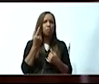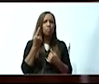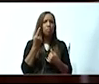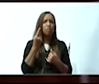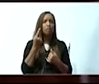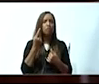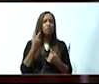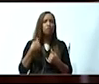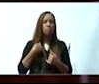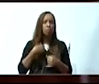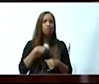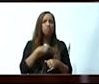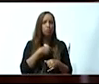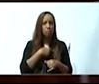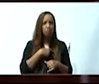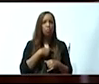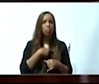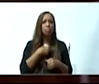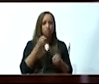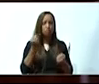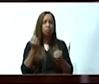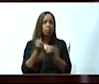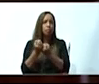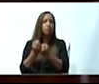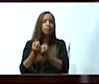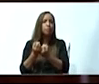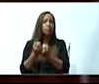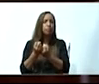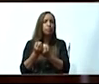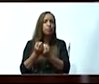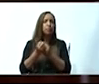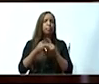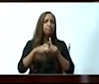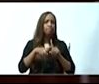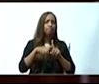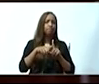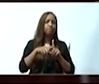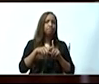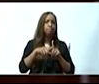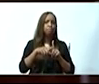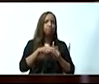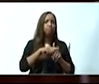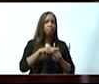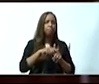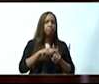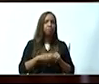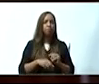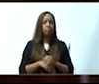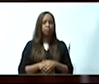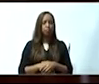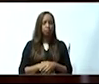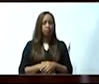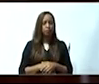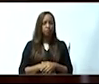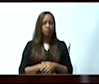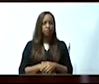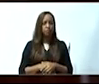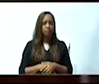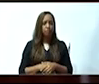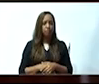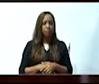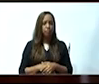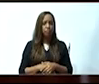llamadas alianzas público-privadas. Es tradición en la República Dominicana que esas